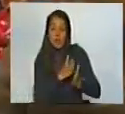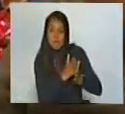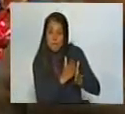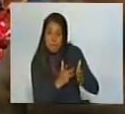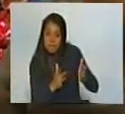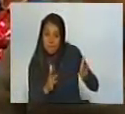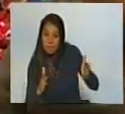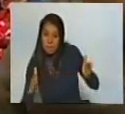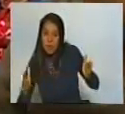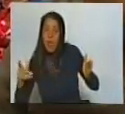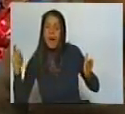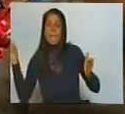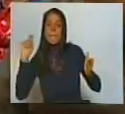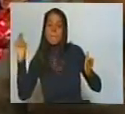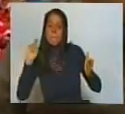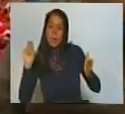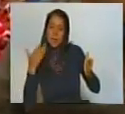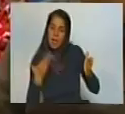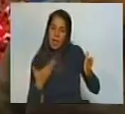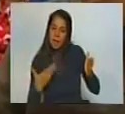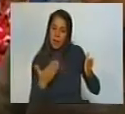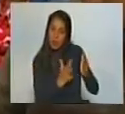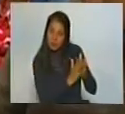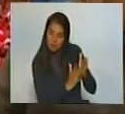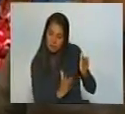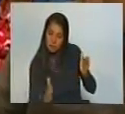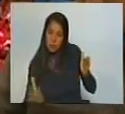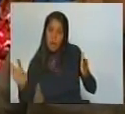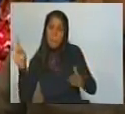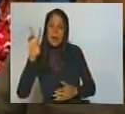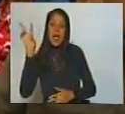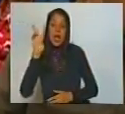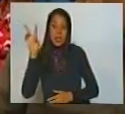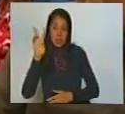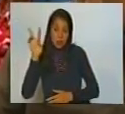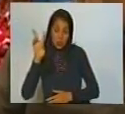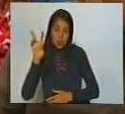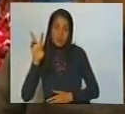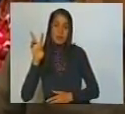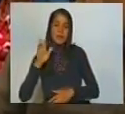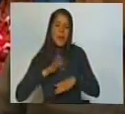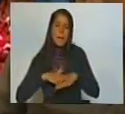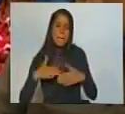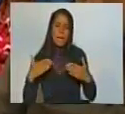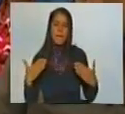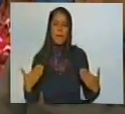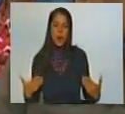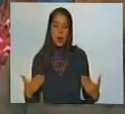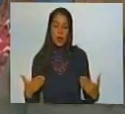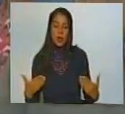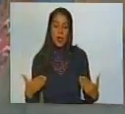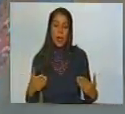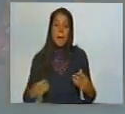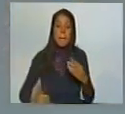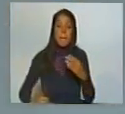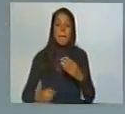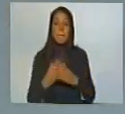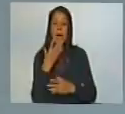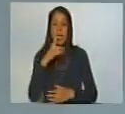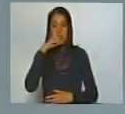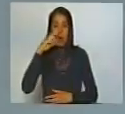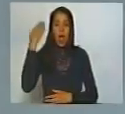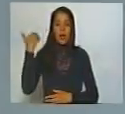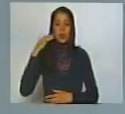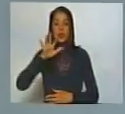fueron meses claves para la historia de esta nación venezolana. Porque en mayo del año